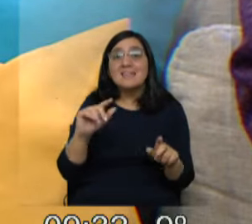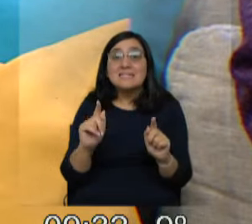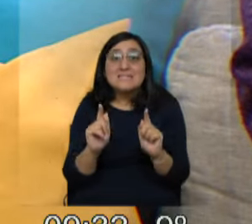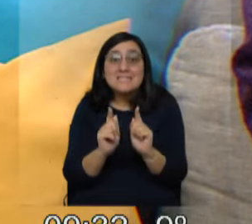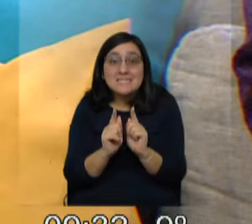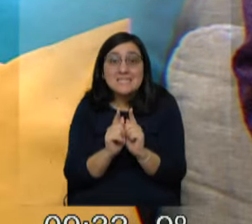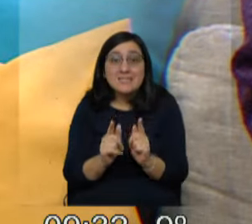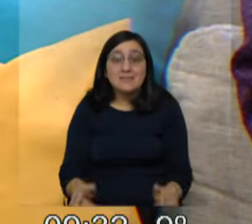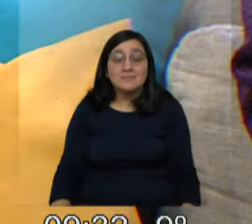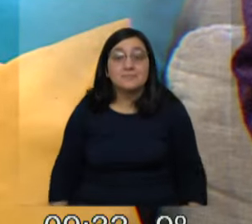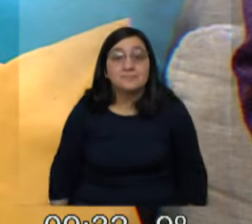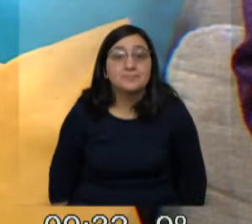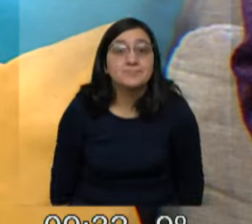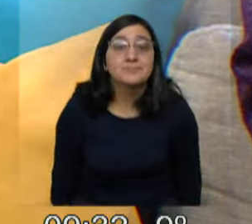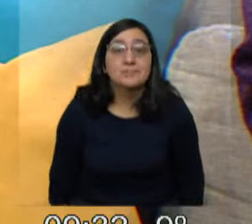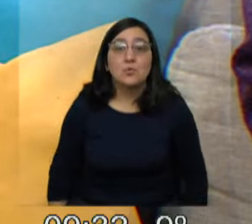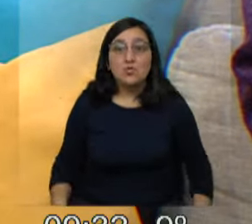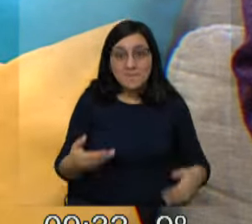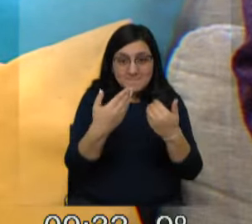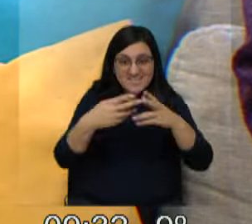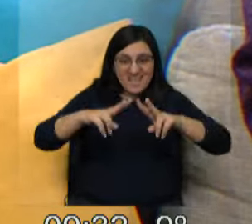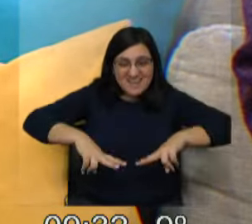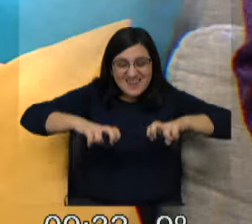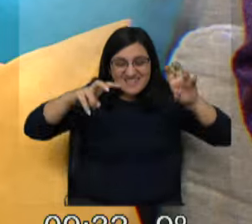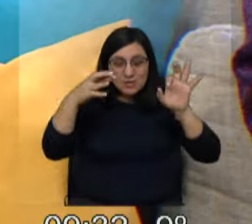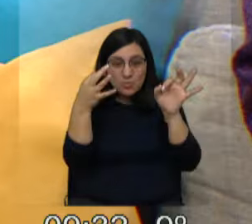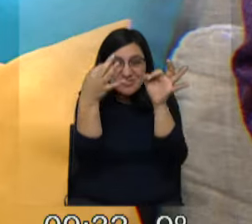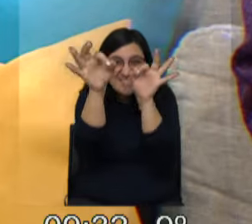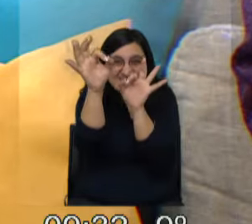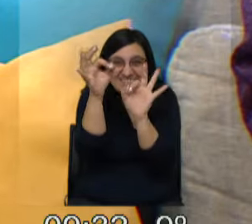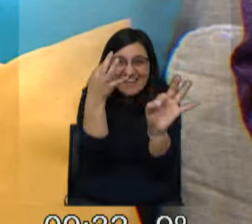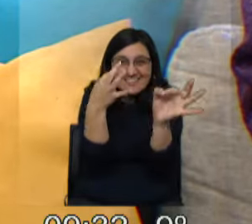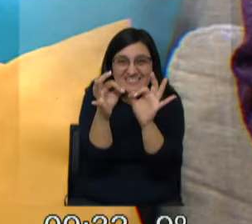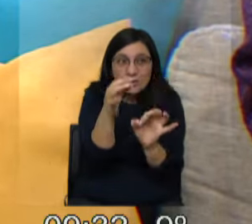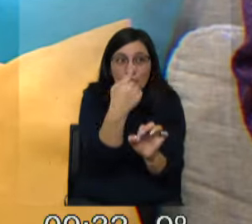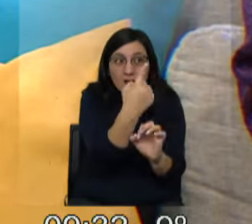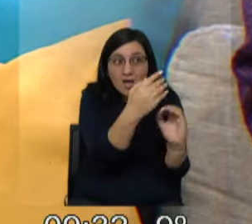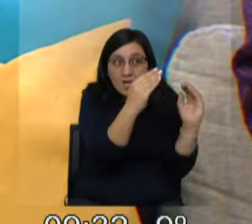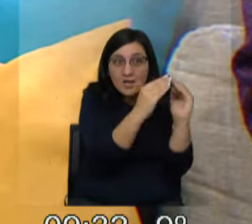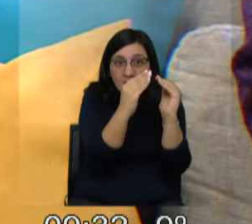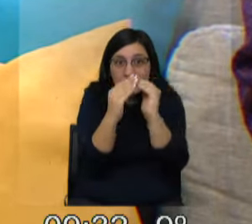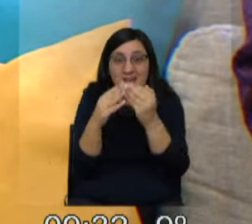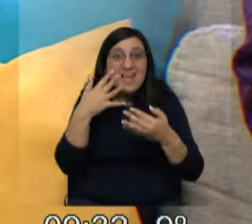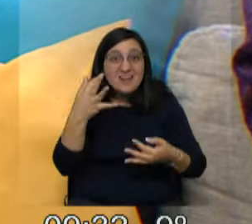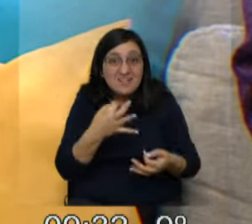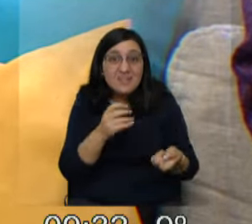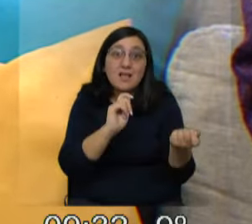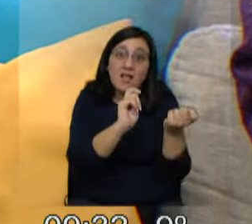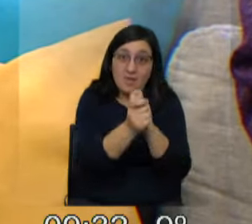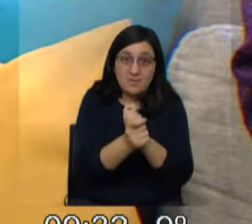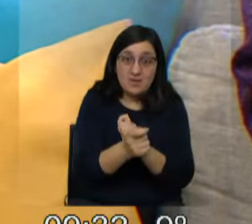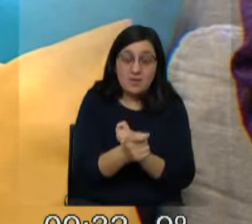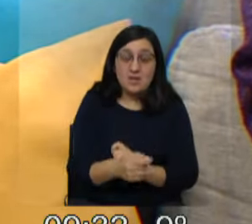de la grilla de TV Ciudad, cuando esto se empieza a analizar cómo implica en cada hogar, la realidad cambia. Y lo cierto es que